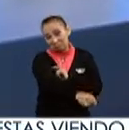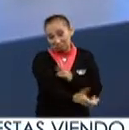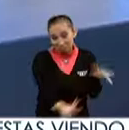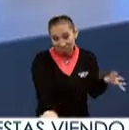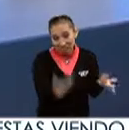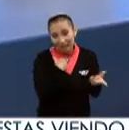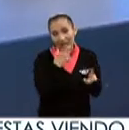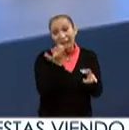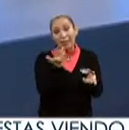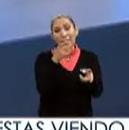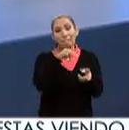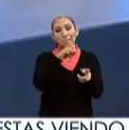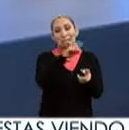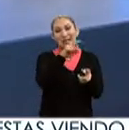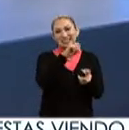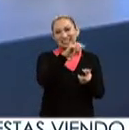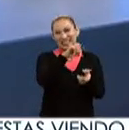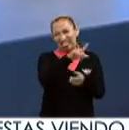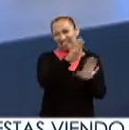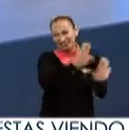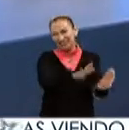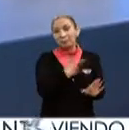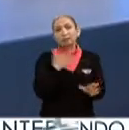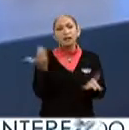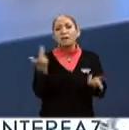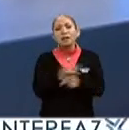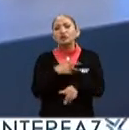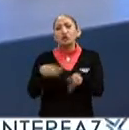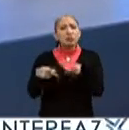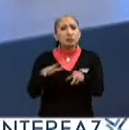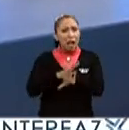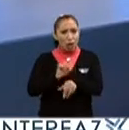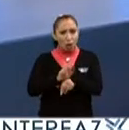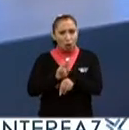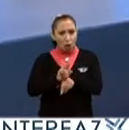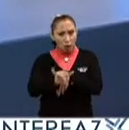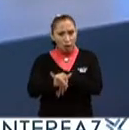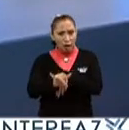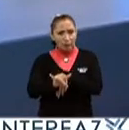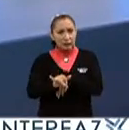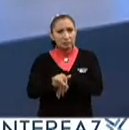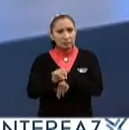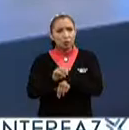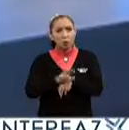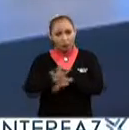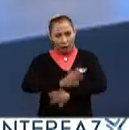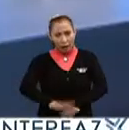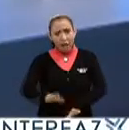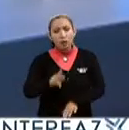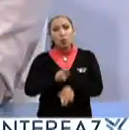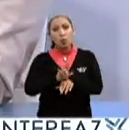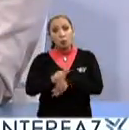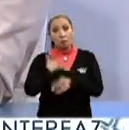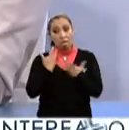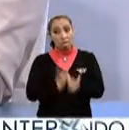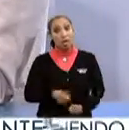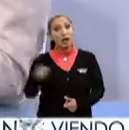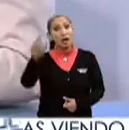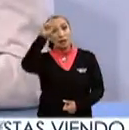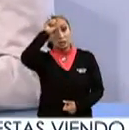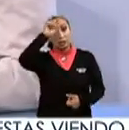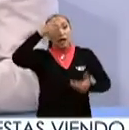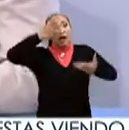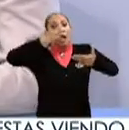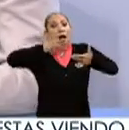el mezcaleo. Así Oye, es. ¿Cómo quedó el partido? Ya terminó Uruguay, ¿no? Ya terminó el partido Uruguay, pero vaya susto que le metió